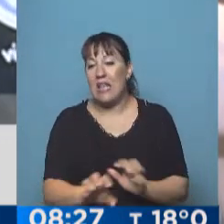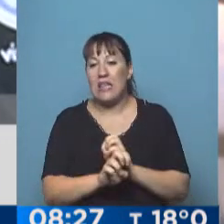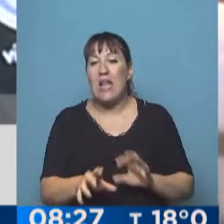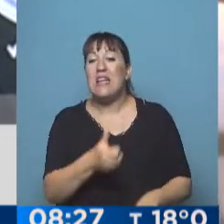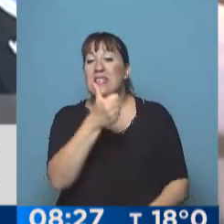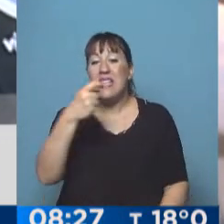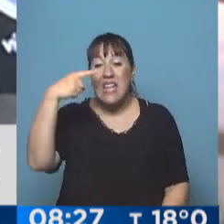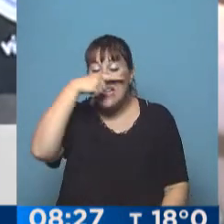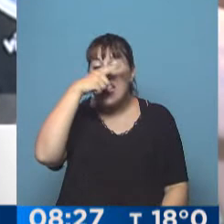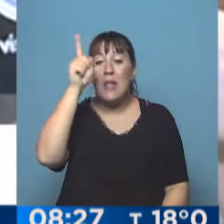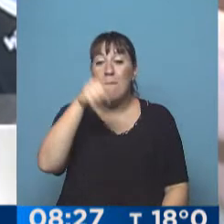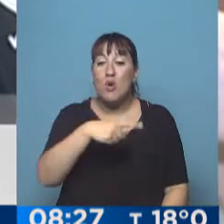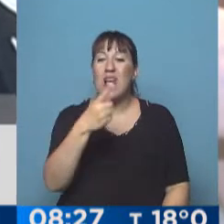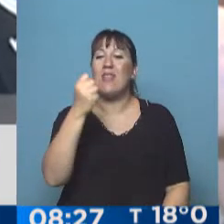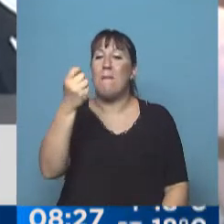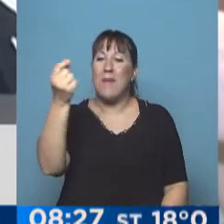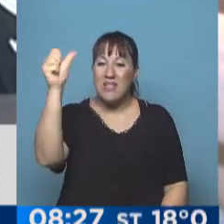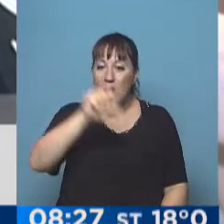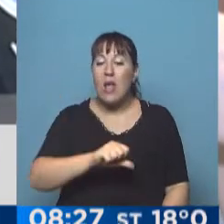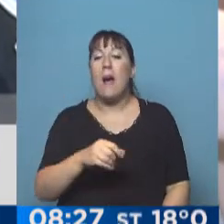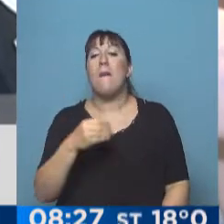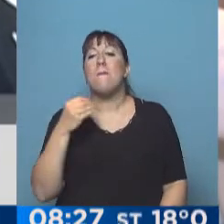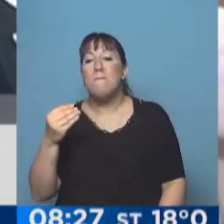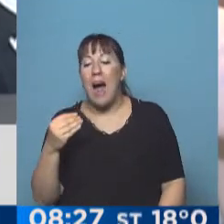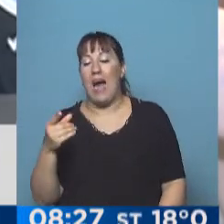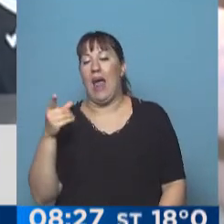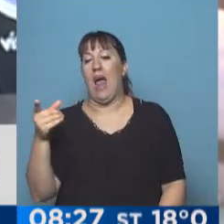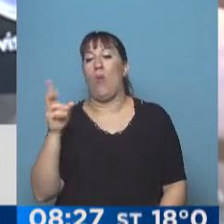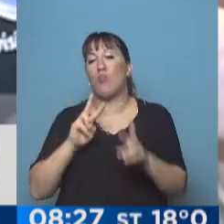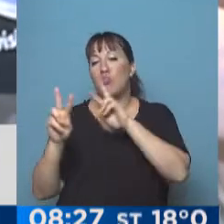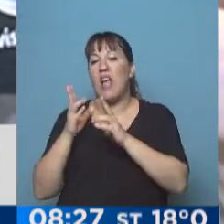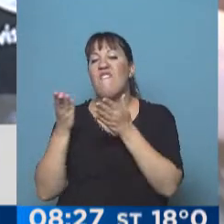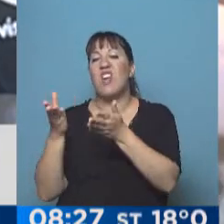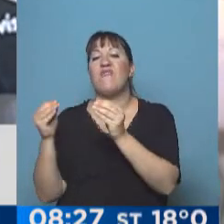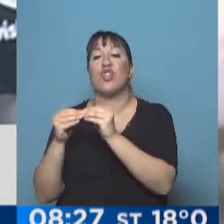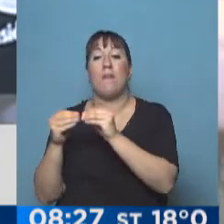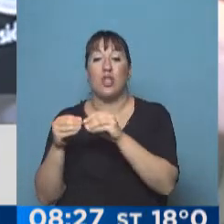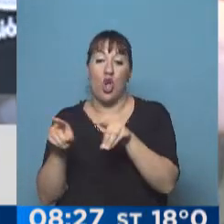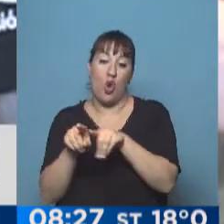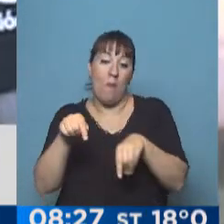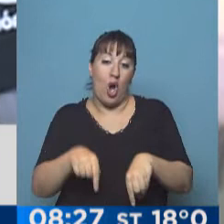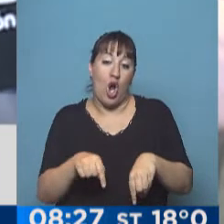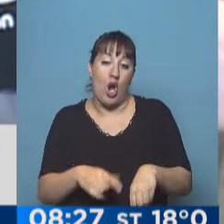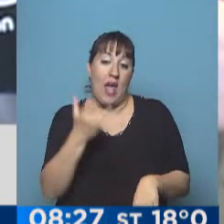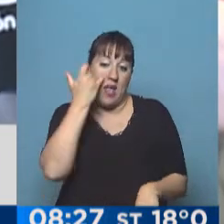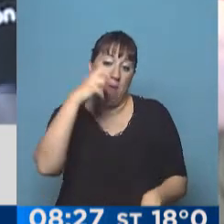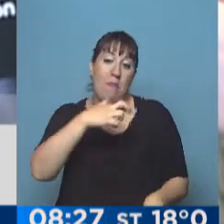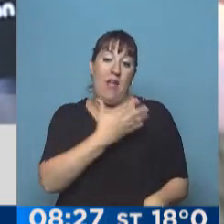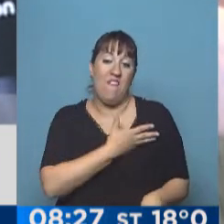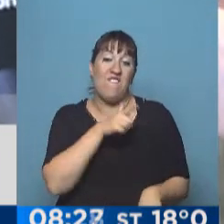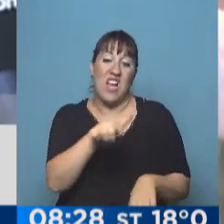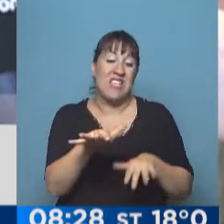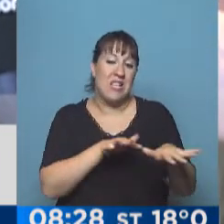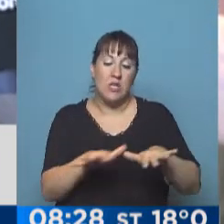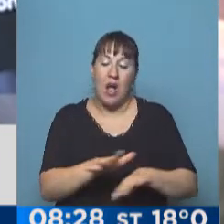67% de la devaluación del dólar para beneficiar a sus amigos con cómo está sucediendo en este caso con ips en esta situación